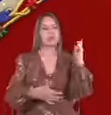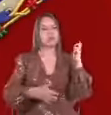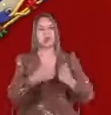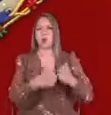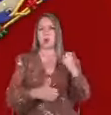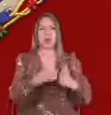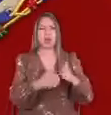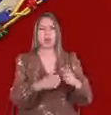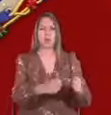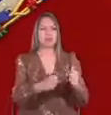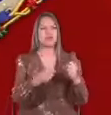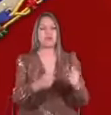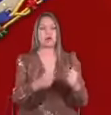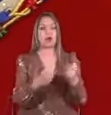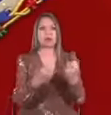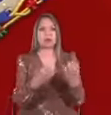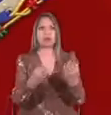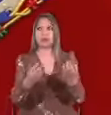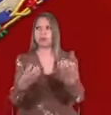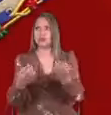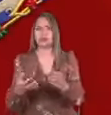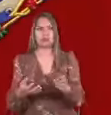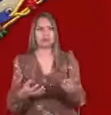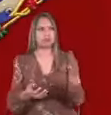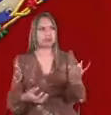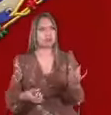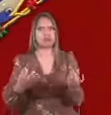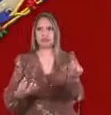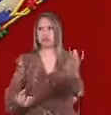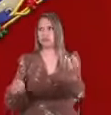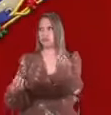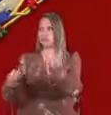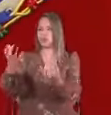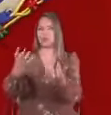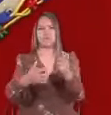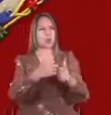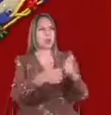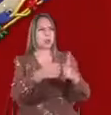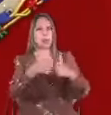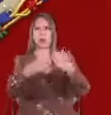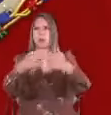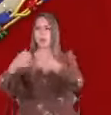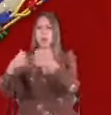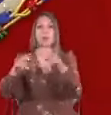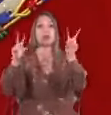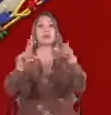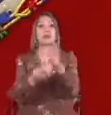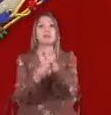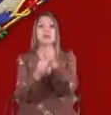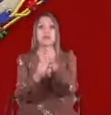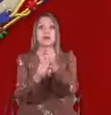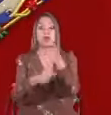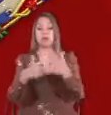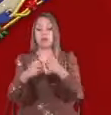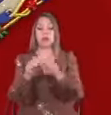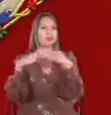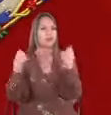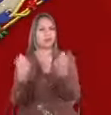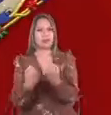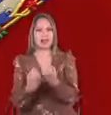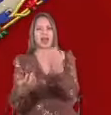las crisis en plural porque son muchas y muy profundas. Existe una crisis de seguridad, una crisis social,